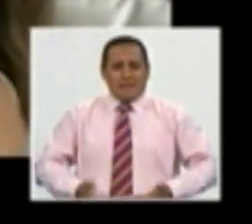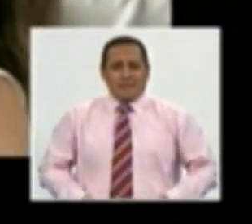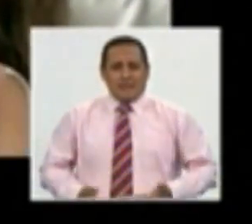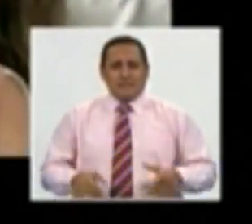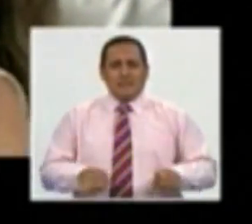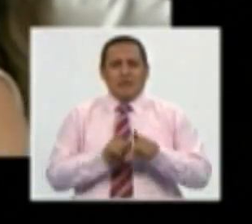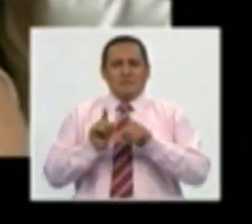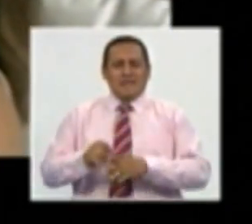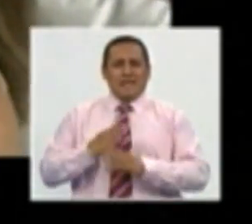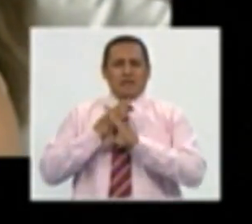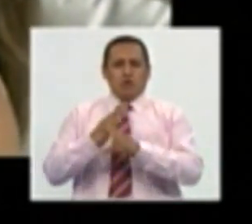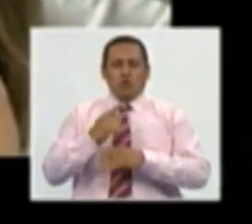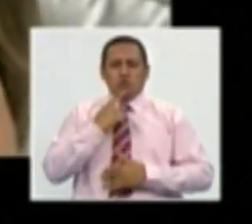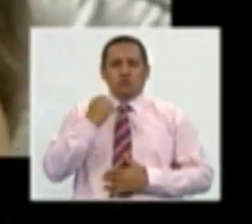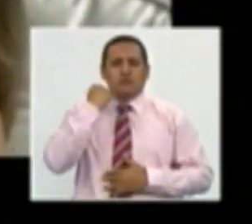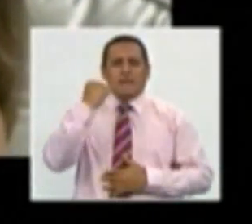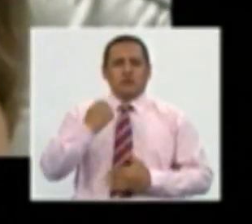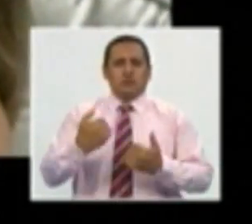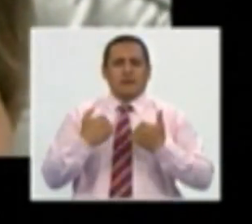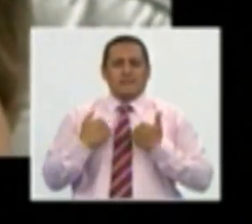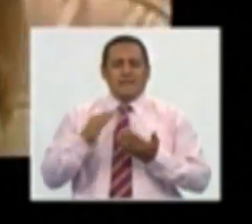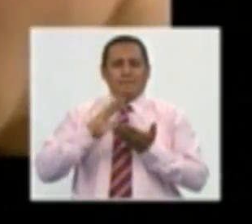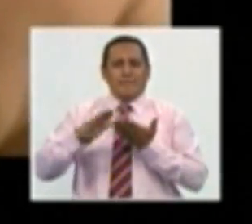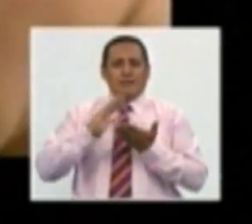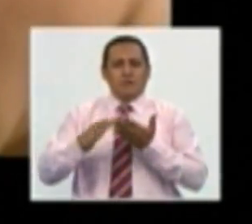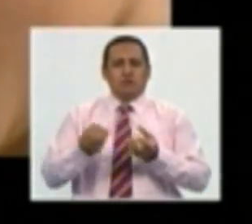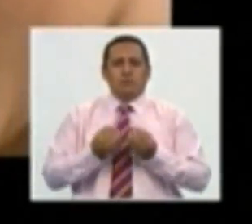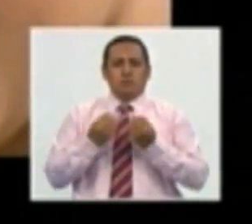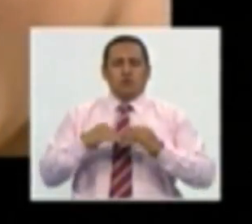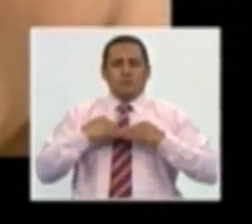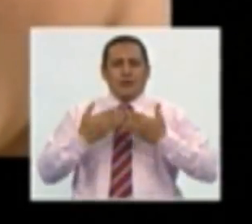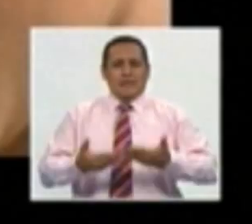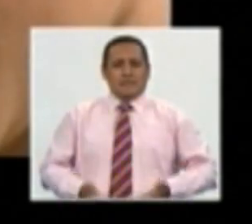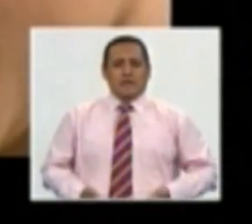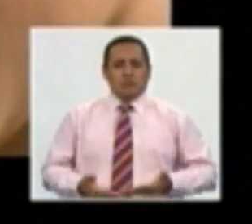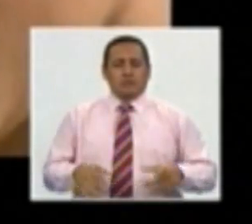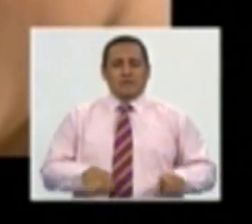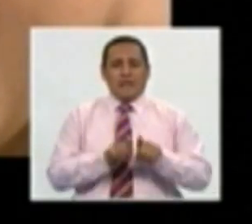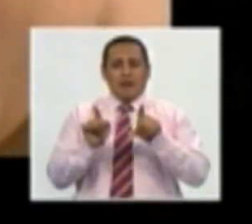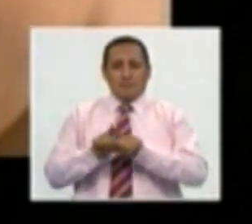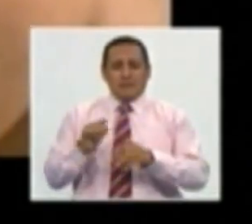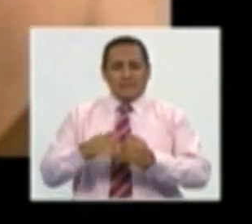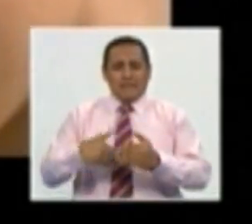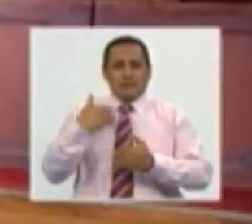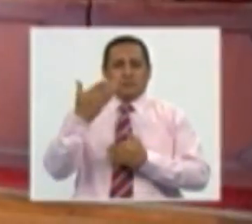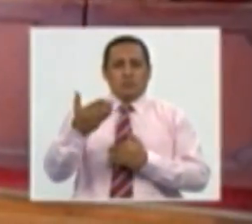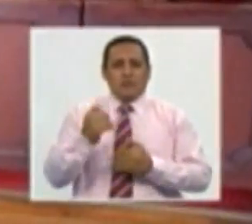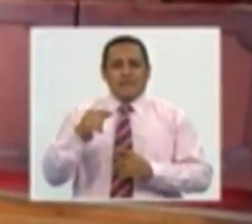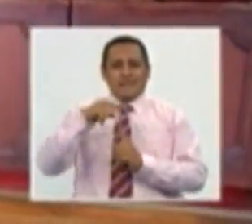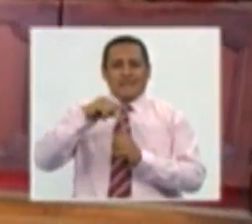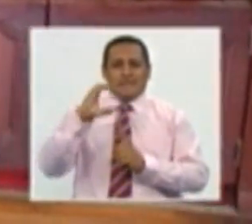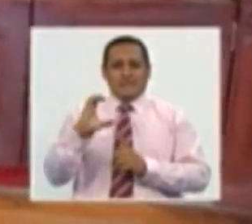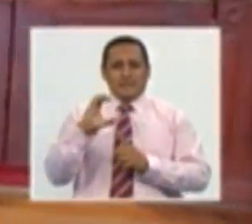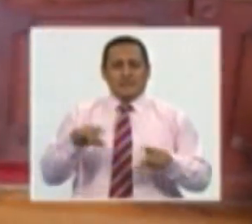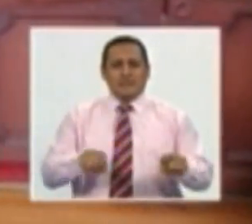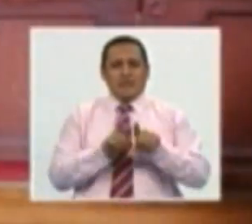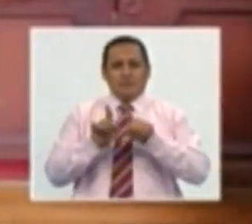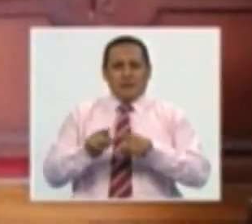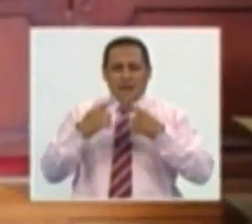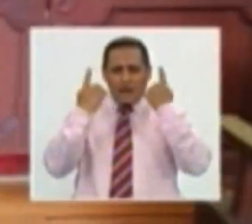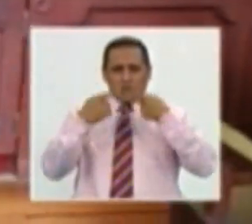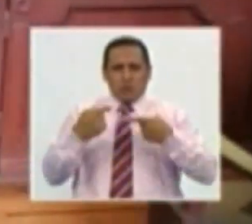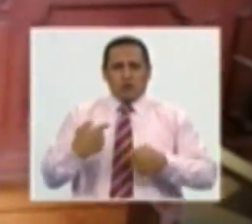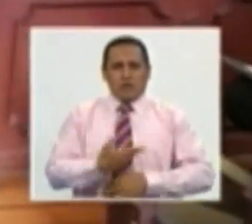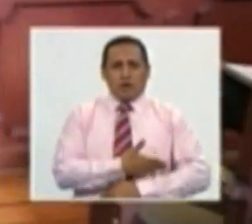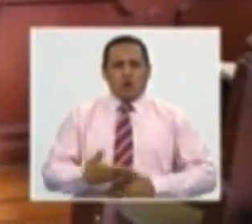gestando, se le negó el derecho a gozar de licencia por maternidad. Además y consecuentemente, el TC